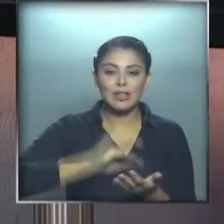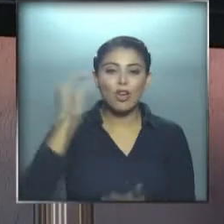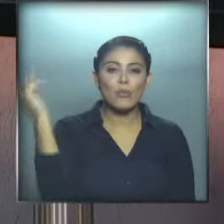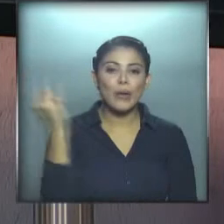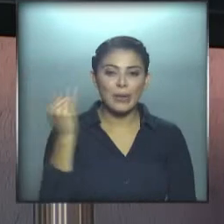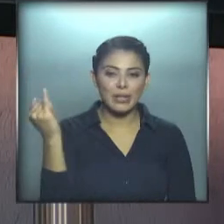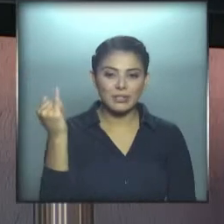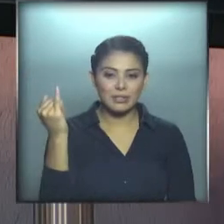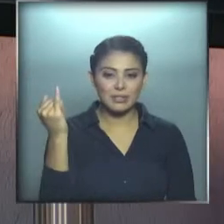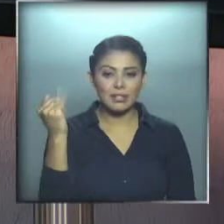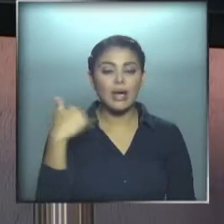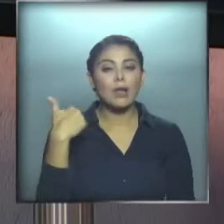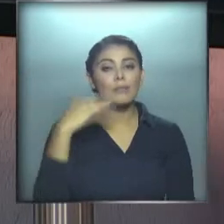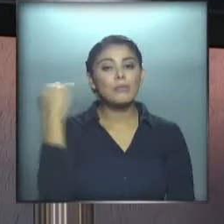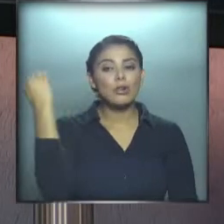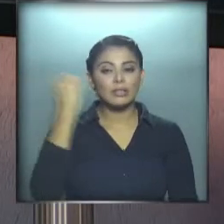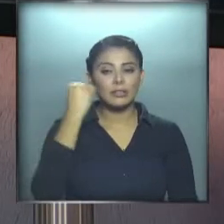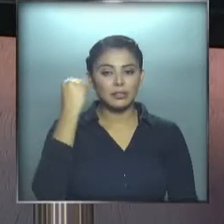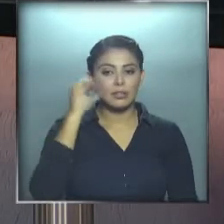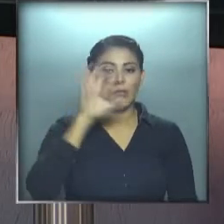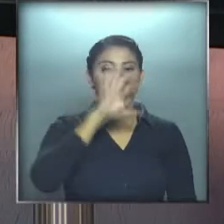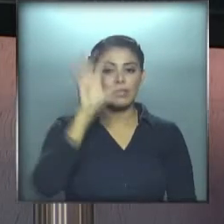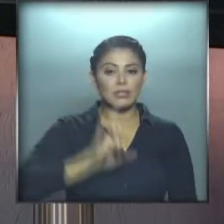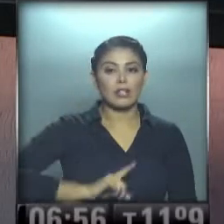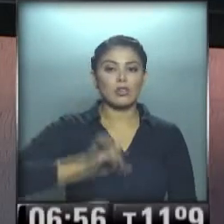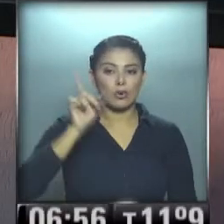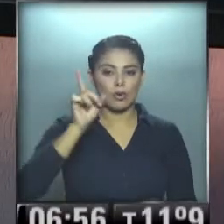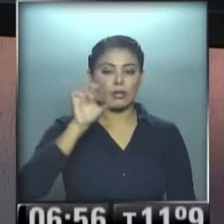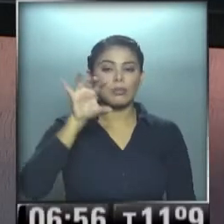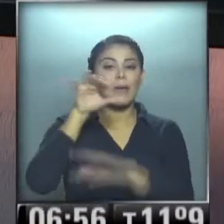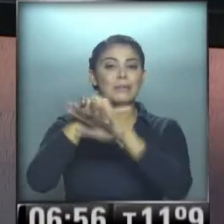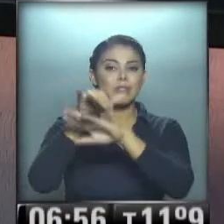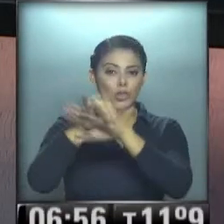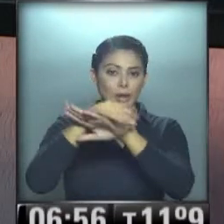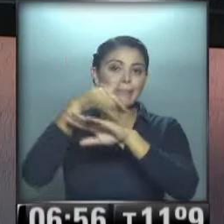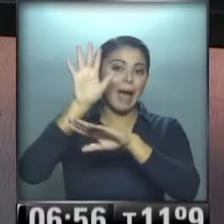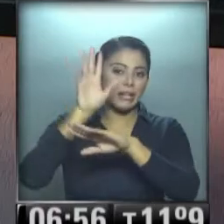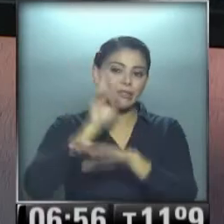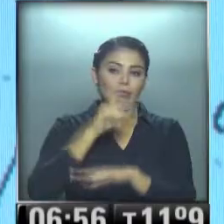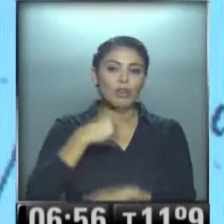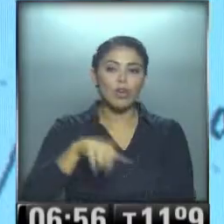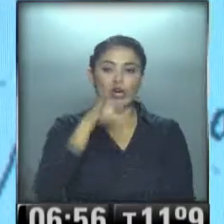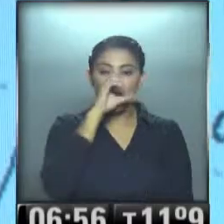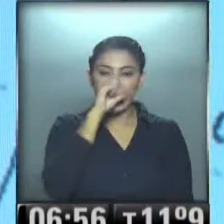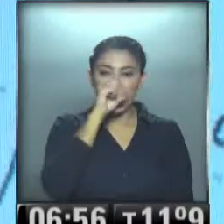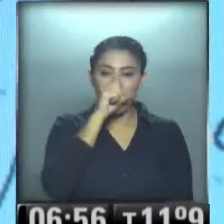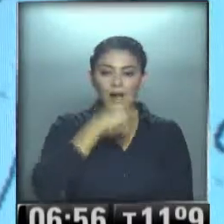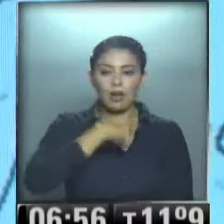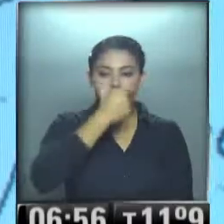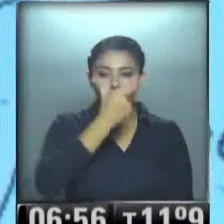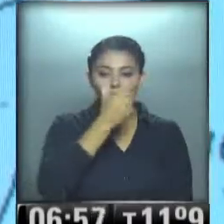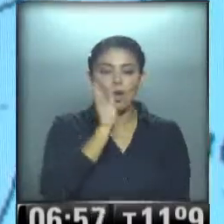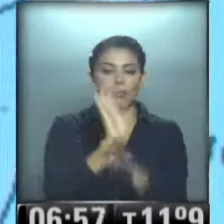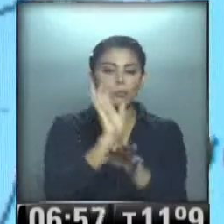jueves y tenemos para destacar el norte del litoral, la provincia de Misiones principalmente. Vemos colores naranjas, rojos, asociados